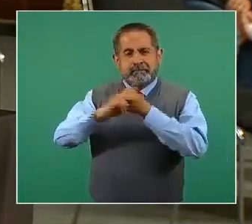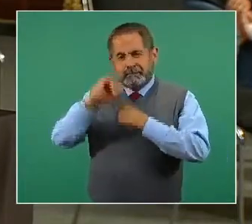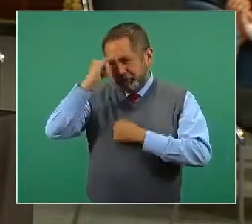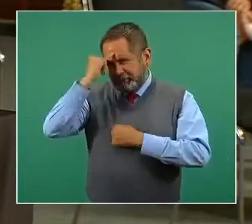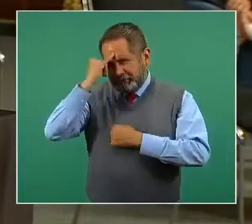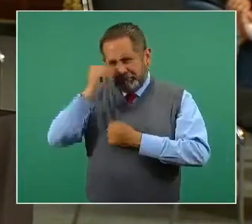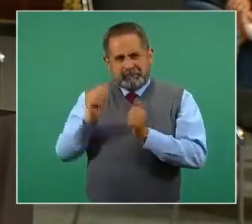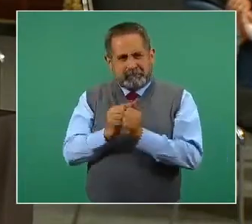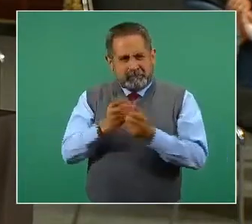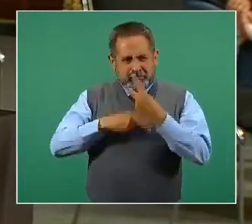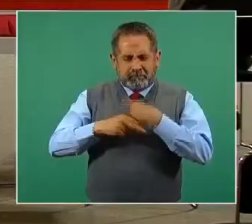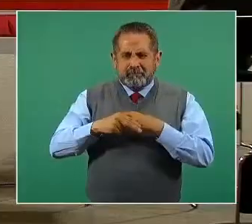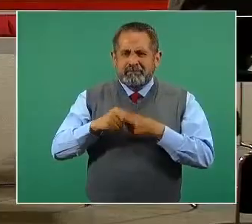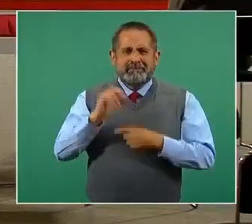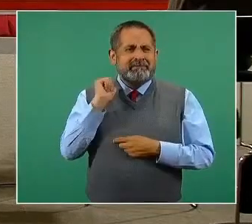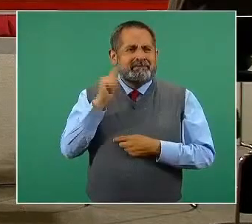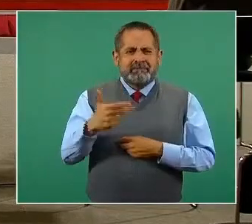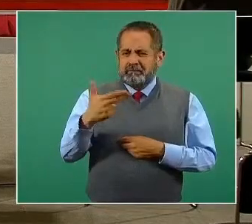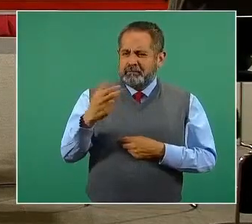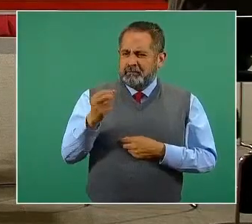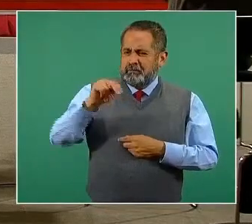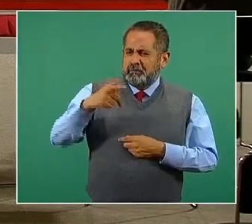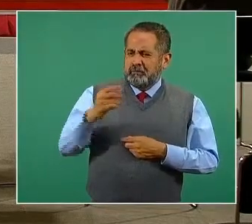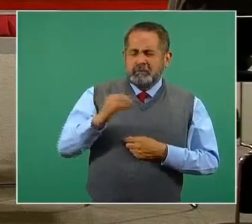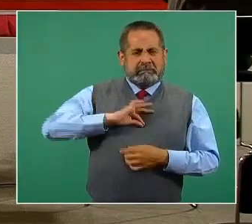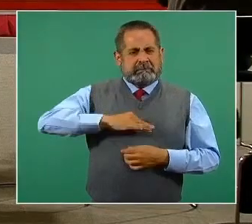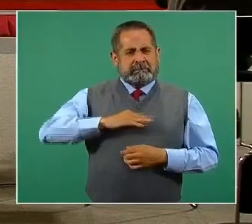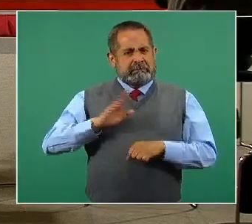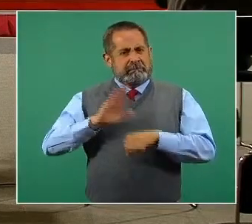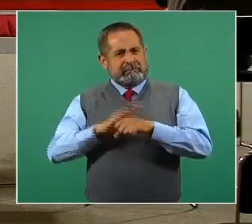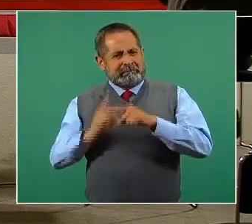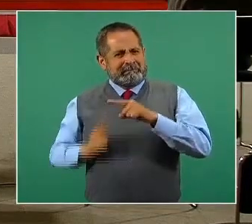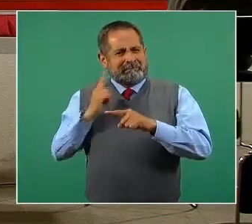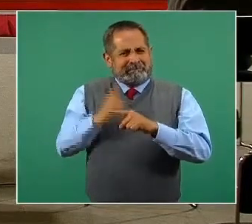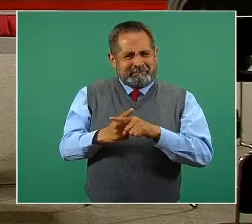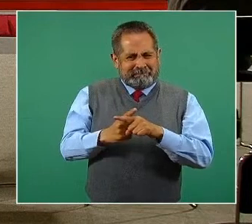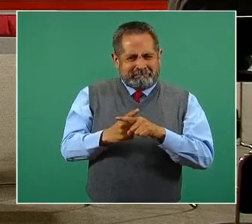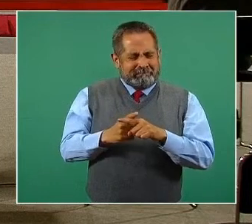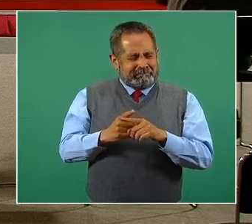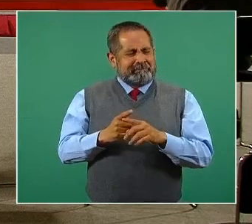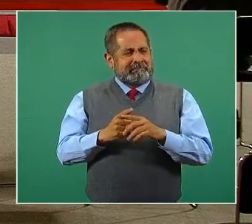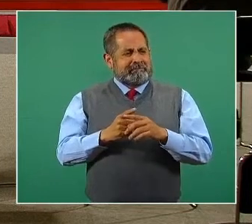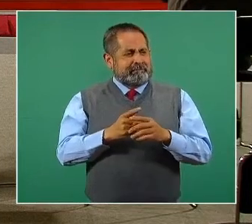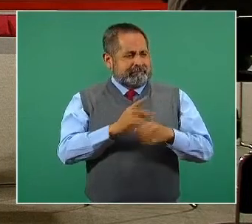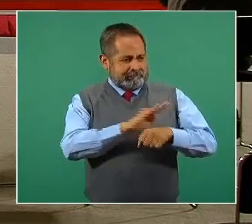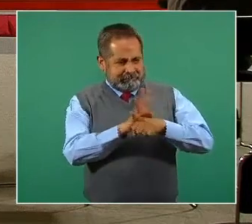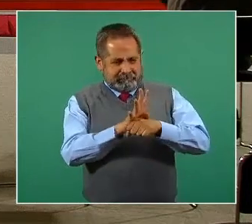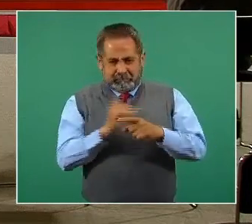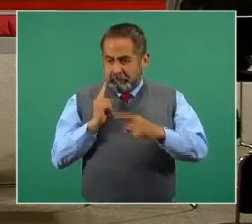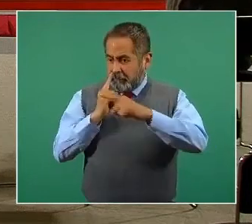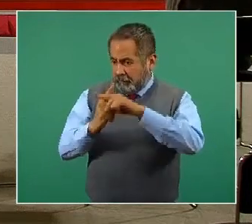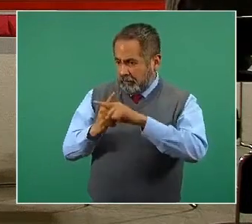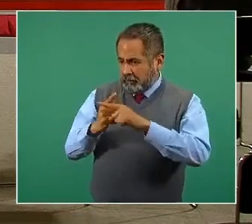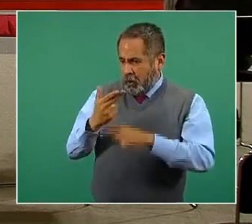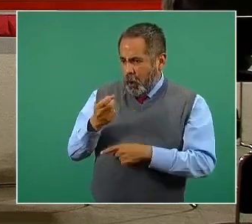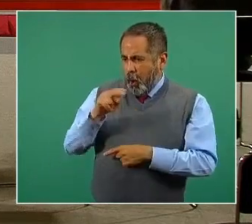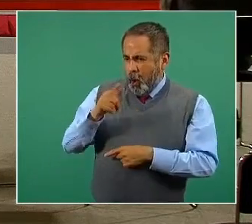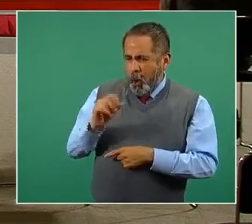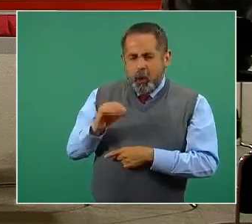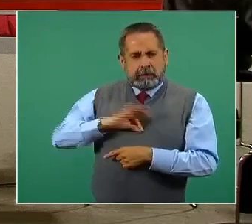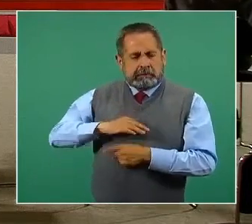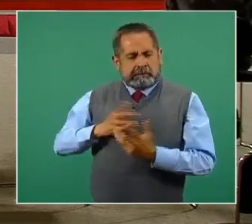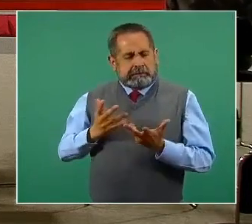¿qué saben ustedes sobre esto? Gracias. Cómo no, muchas gracias. Qué bueno que lo menciona a propósito, en renglón seguido de lo que